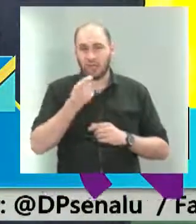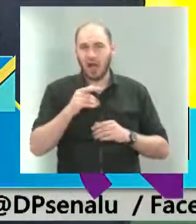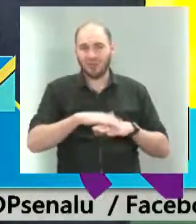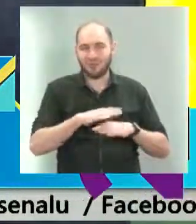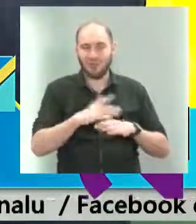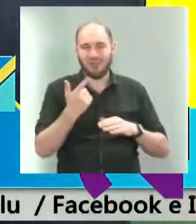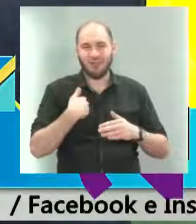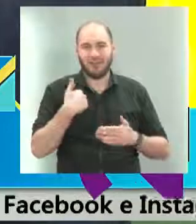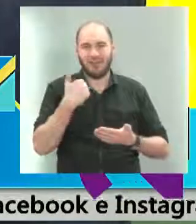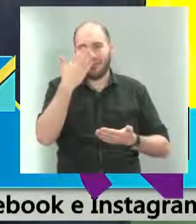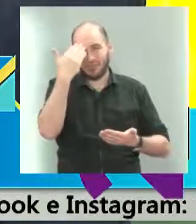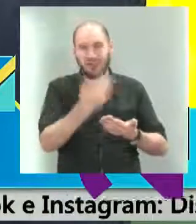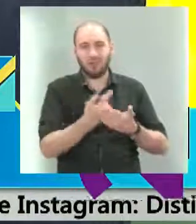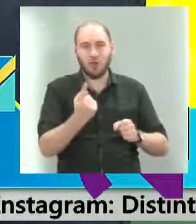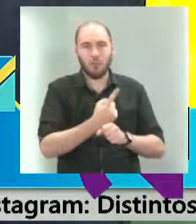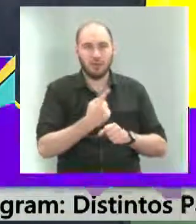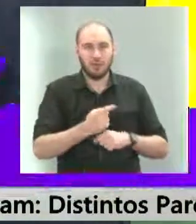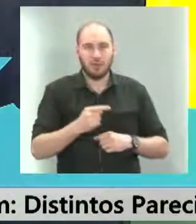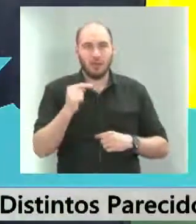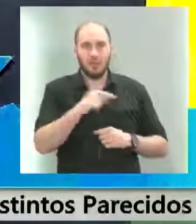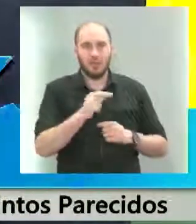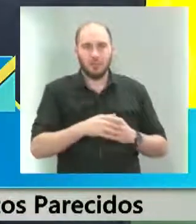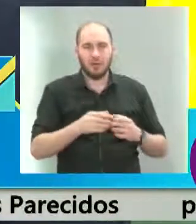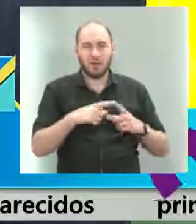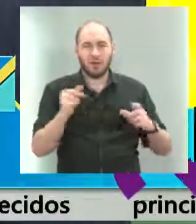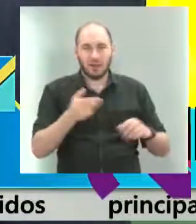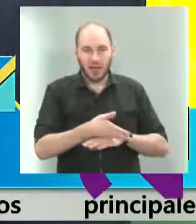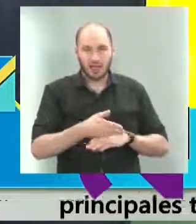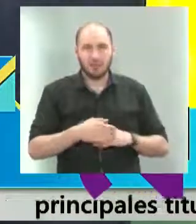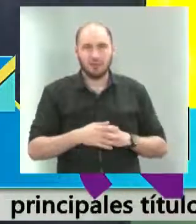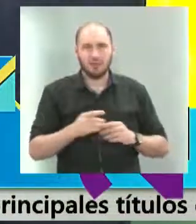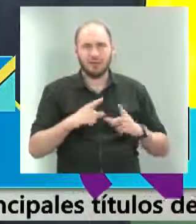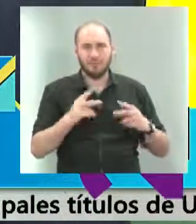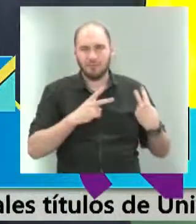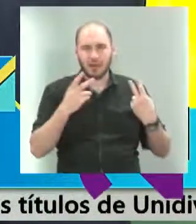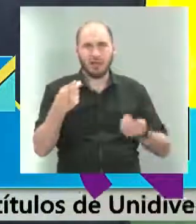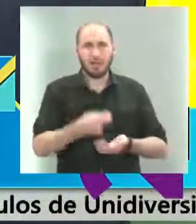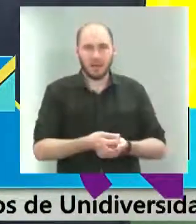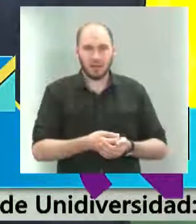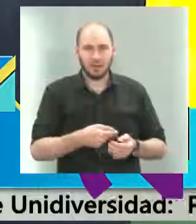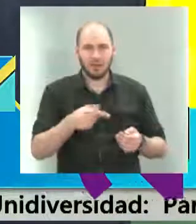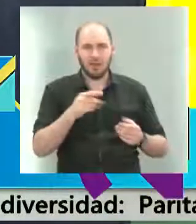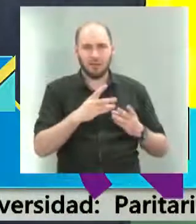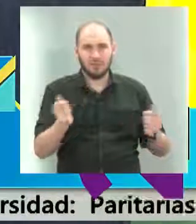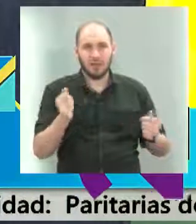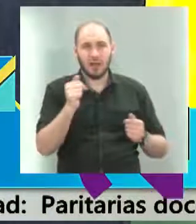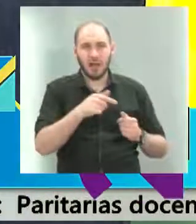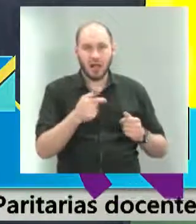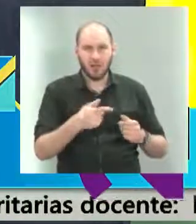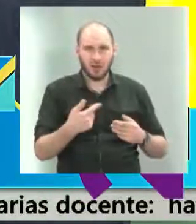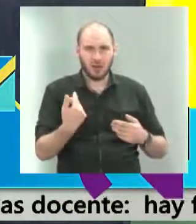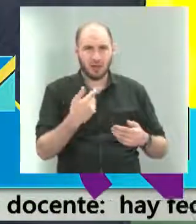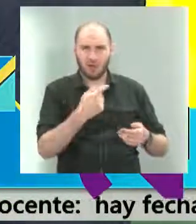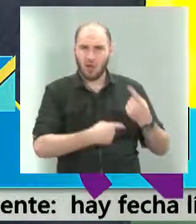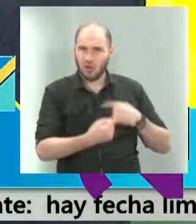para pararse frente a los tipos y decir, bueno, así que si vos sos el que me regala la entrada, claro. me paga los viajes, me dejás el negocio del club, ahora te haces más papista que el